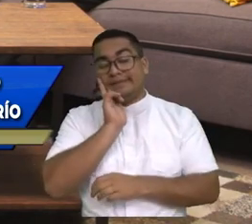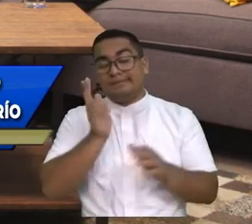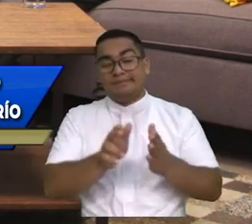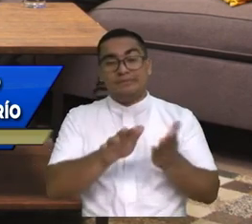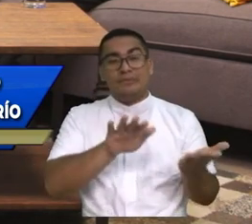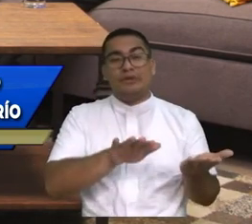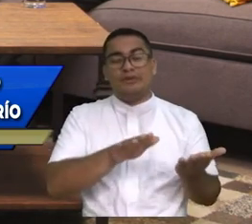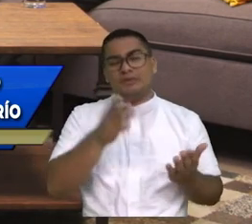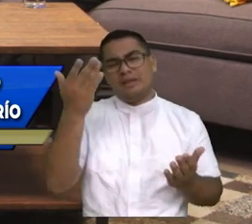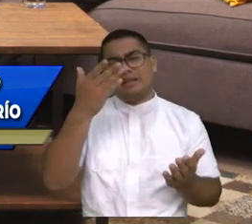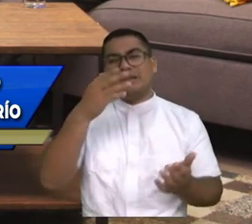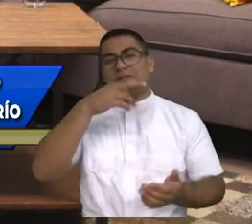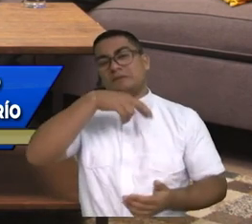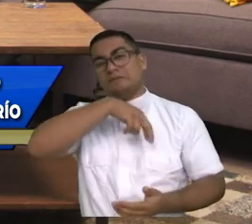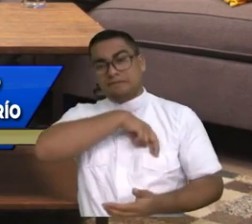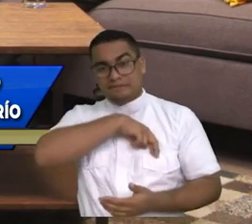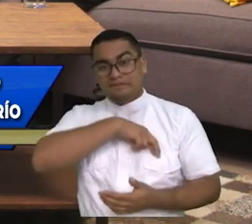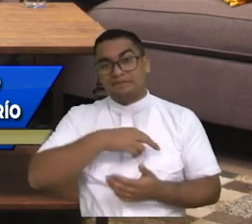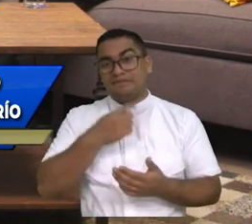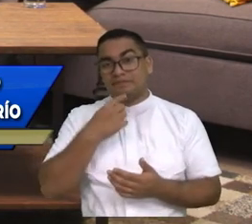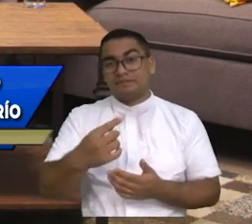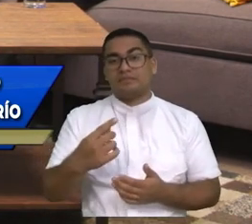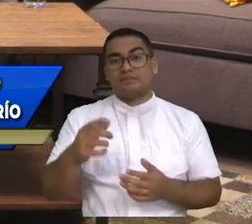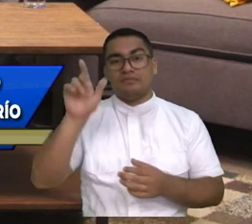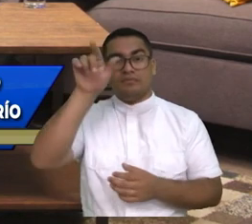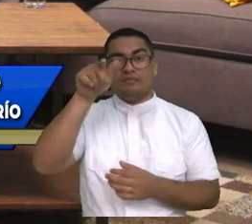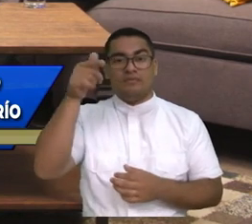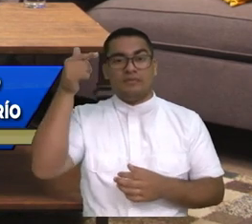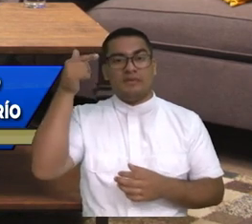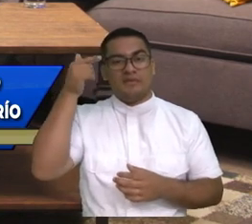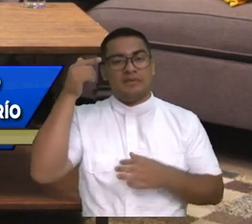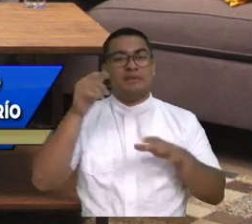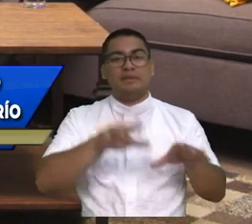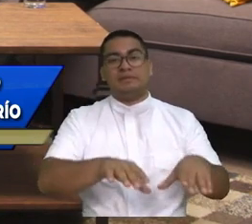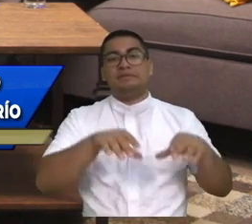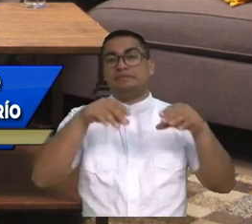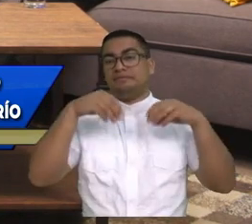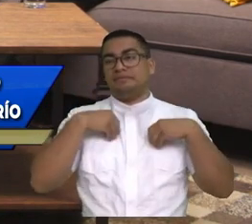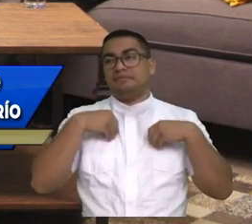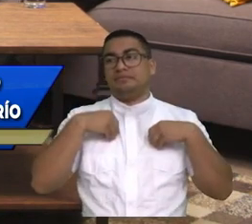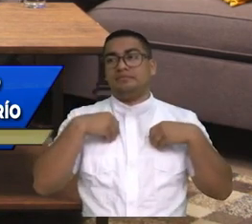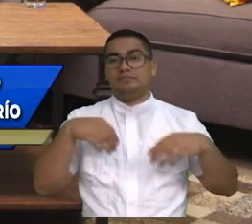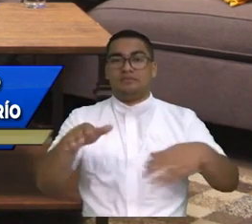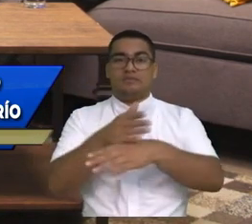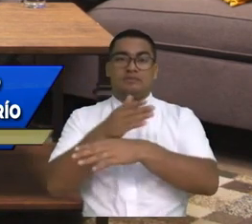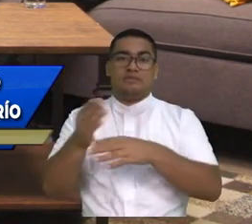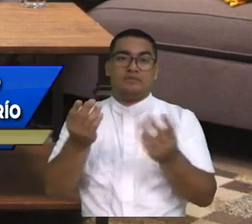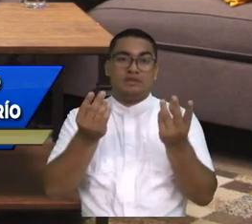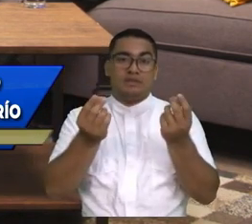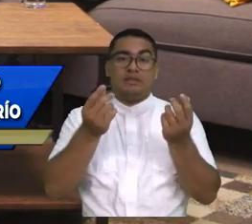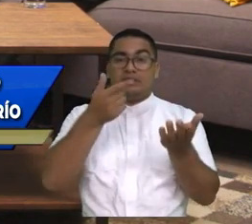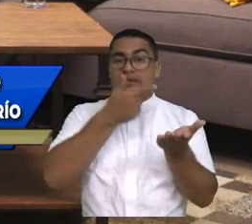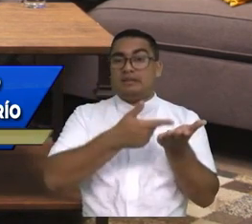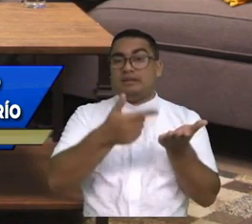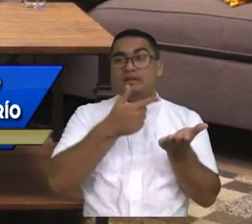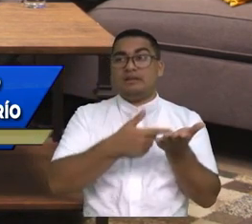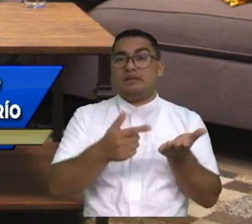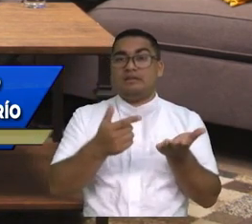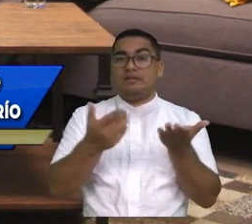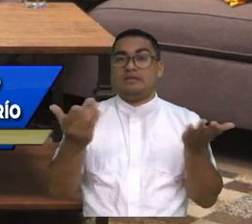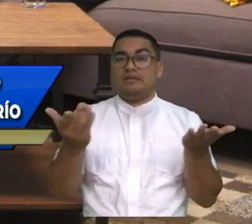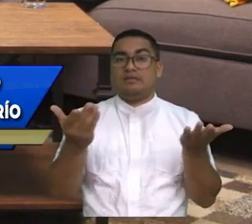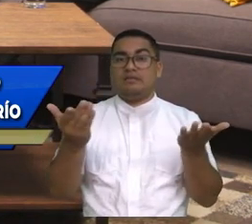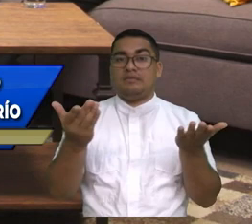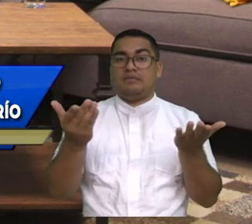refiere el decreto, y el gobierno asume todos los gastos que van a ocurrirse o que van